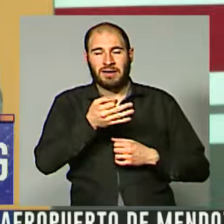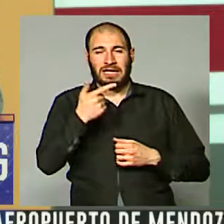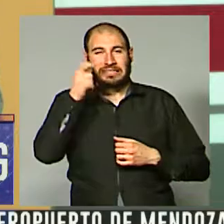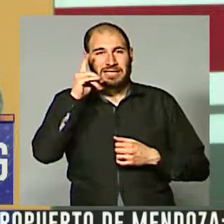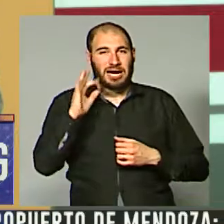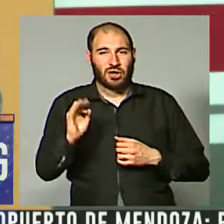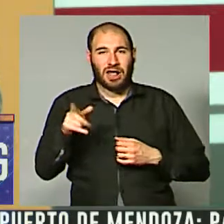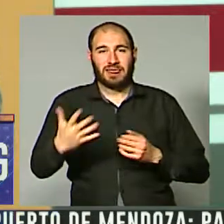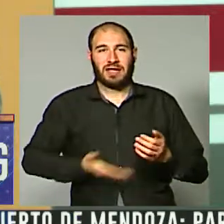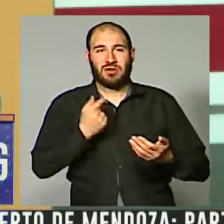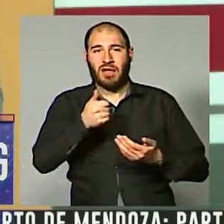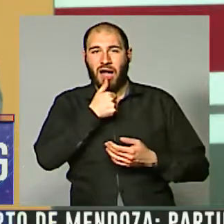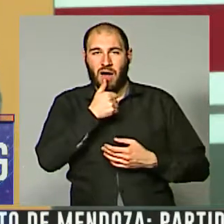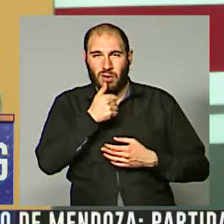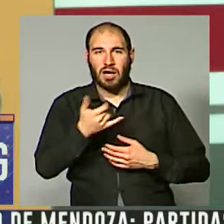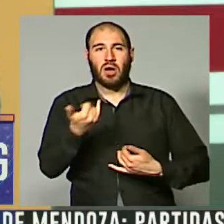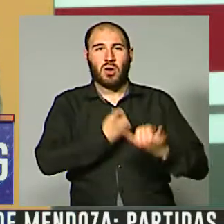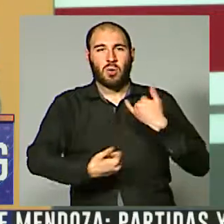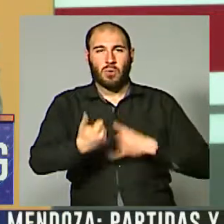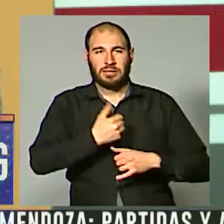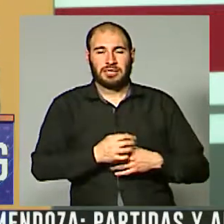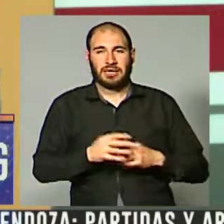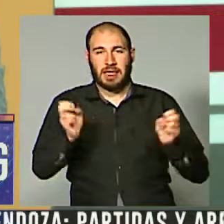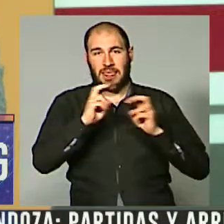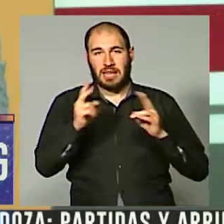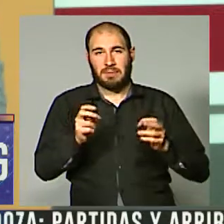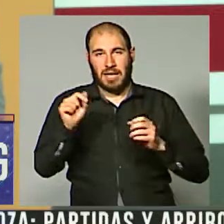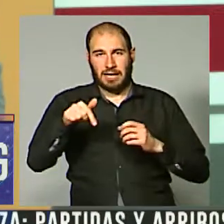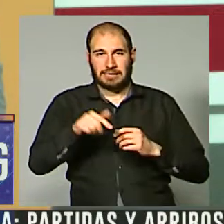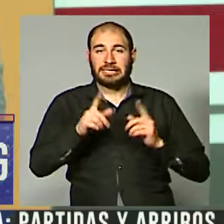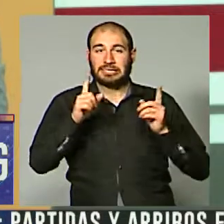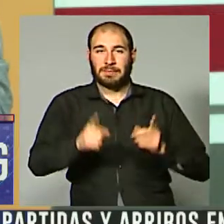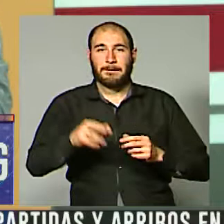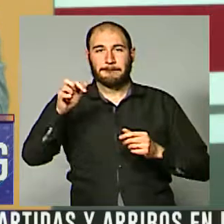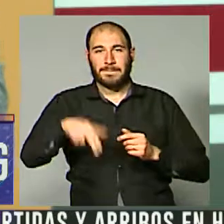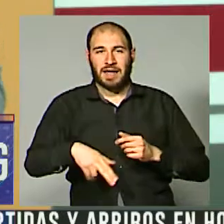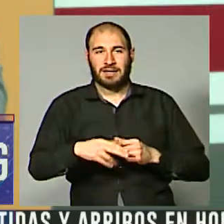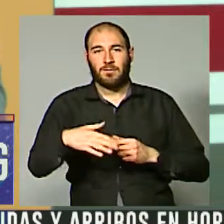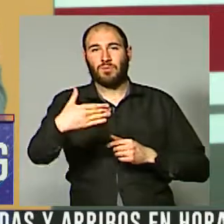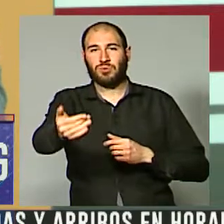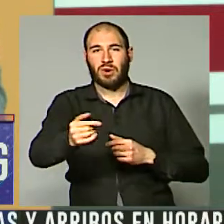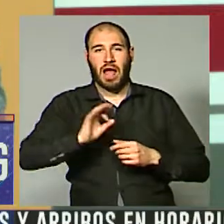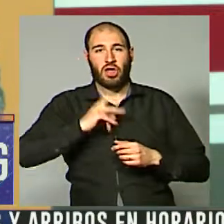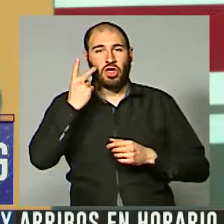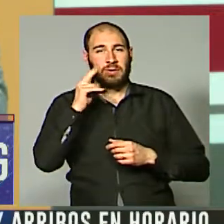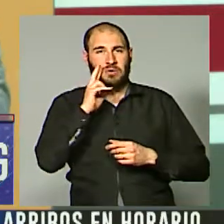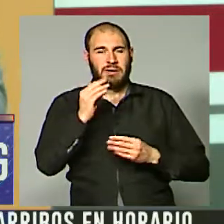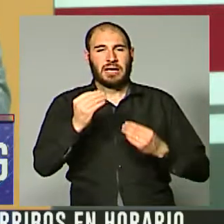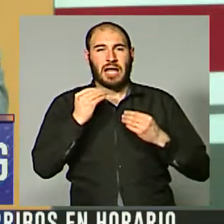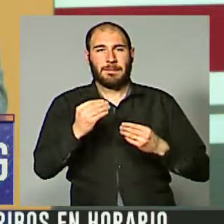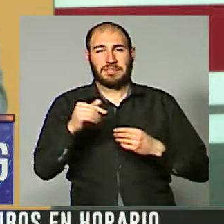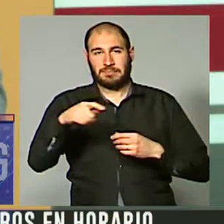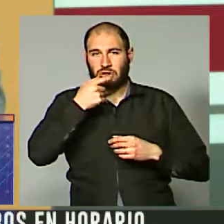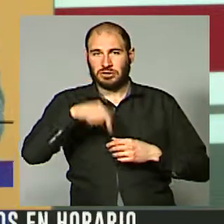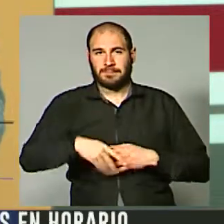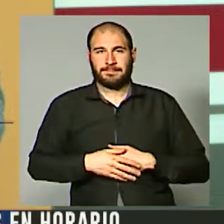Sergio Marinelli, director de Irrigación, hablando puntualmente sobre este aspecto y planificando hacia adelante, hacia el año 2019, lo que va a suceder aquí en la